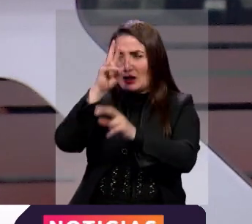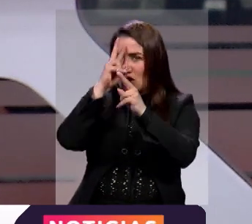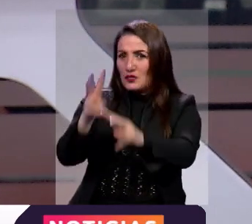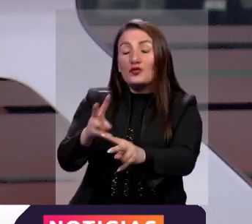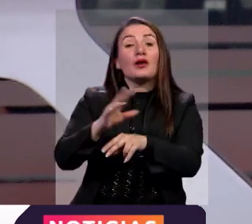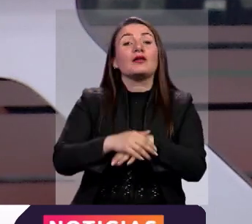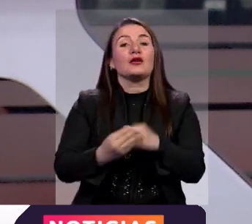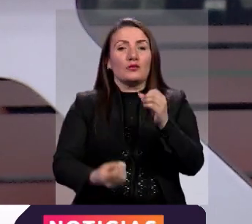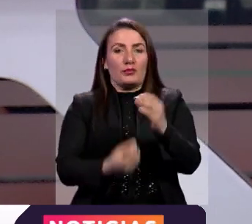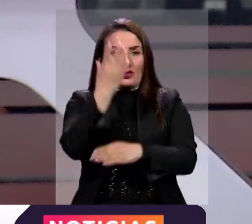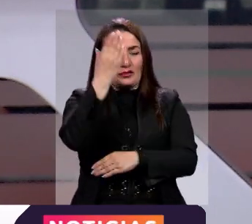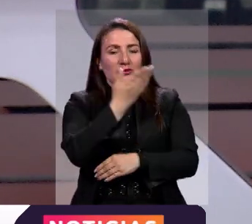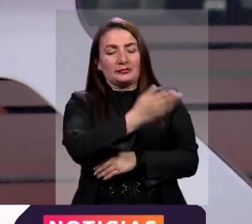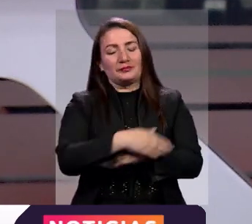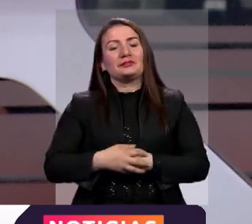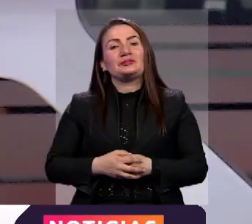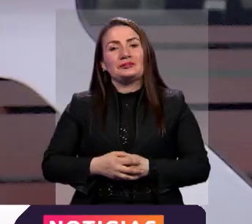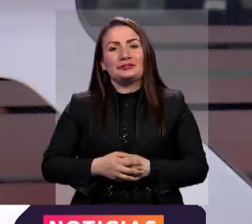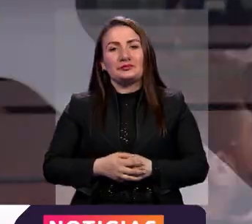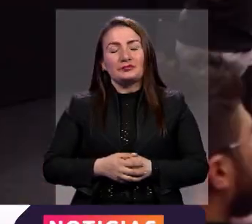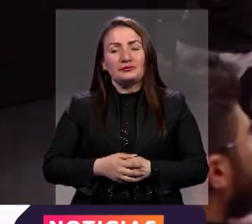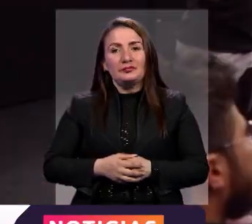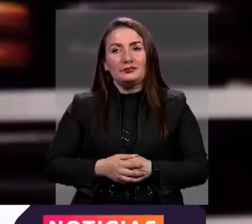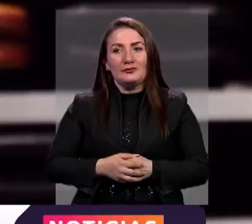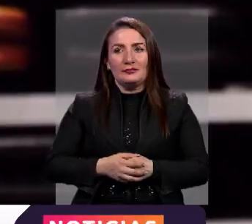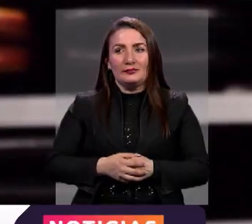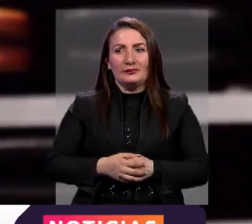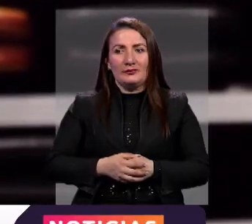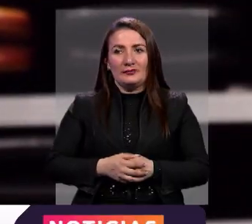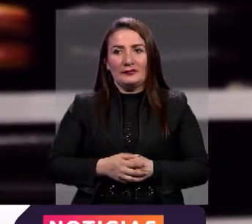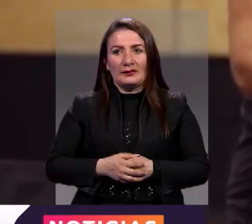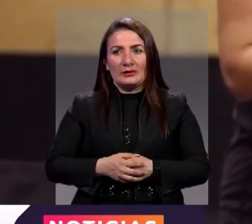producción del Burgués Gentilhombre.